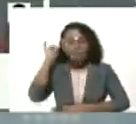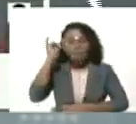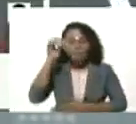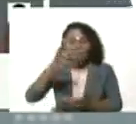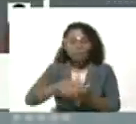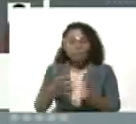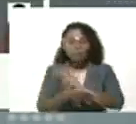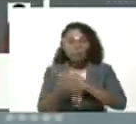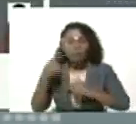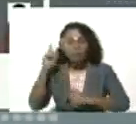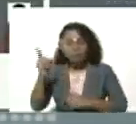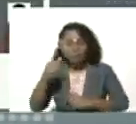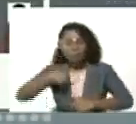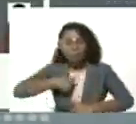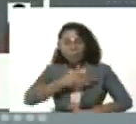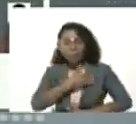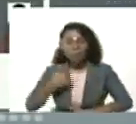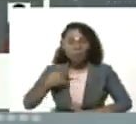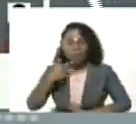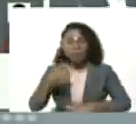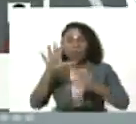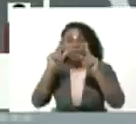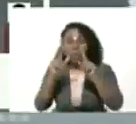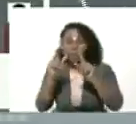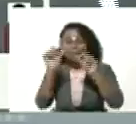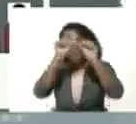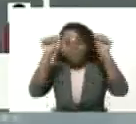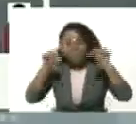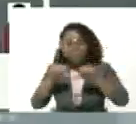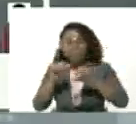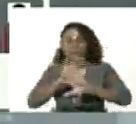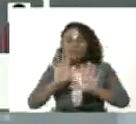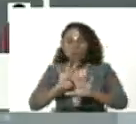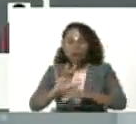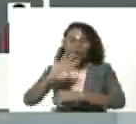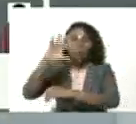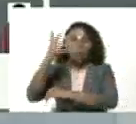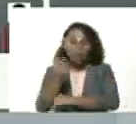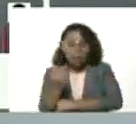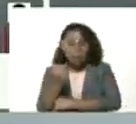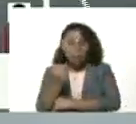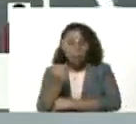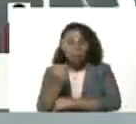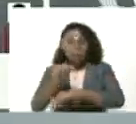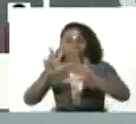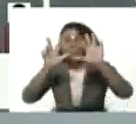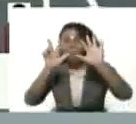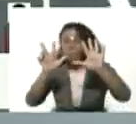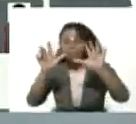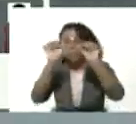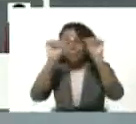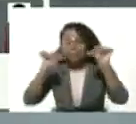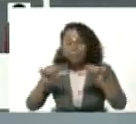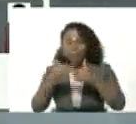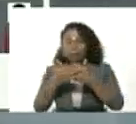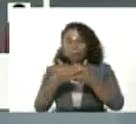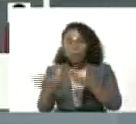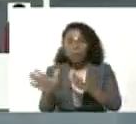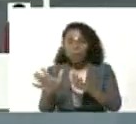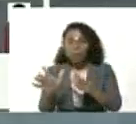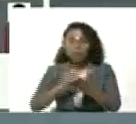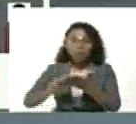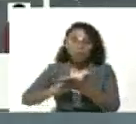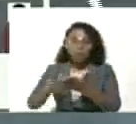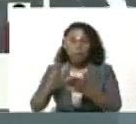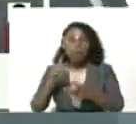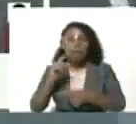quiero decir que de los 11 sistemas, ya hemos logrado recuperar 8 sistemas y nos hemos visto